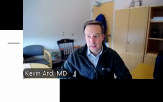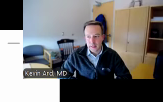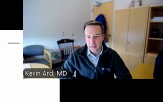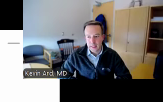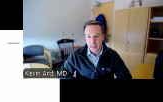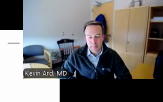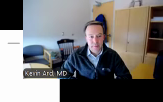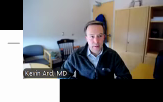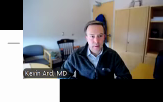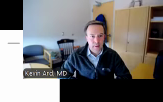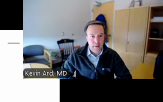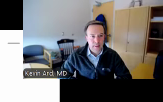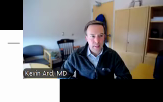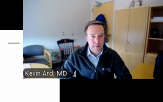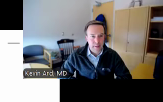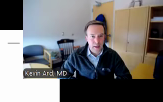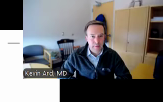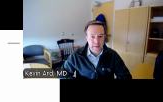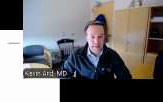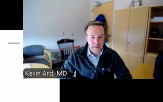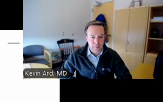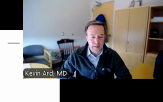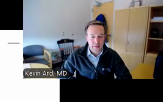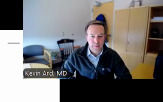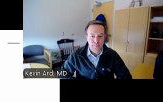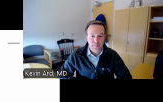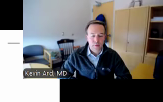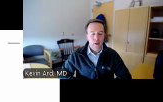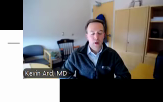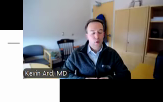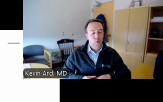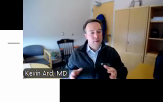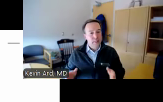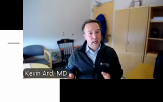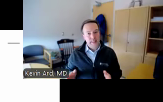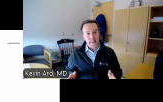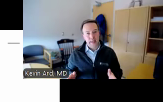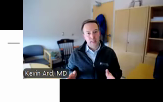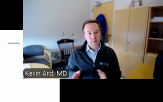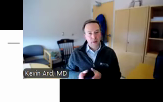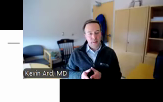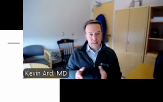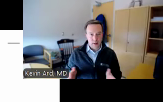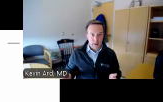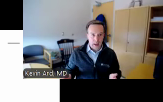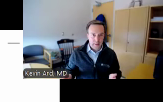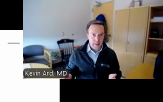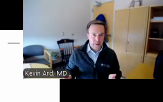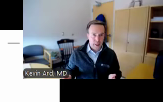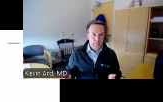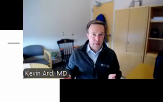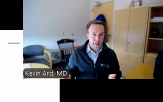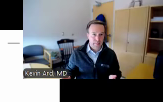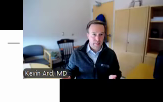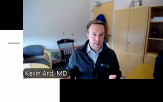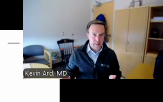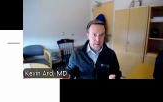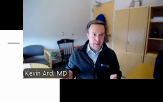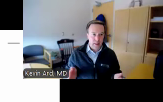se da una vez al mes por 2 dosis y se da cada 2 meses a partir de ahí. La lenacapavir se da